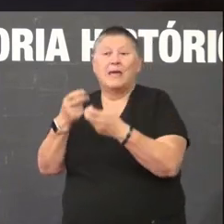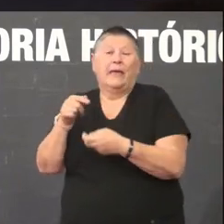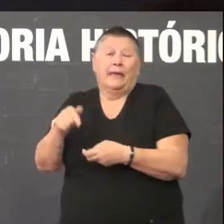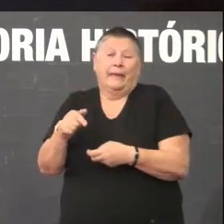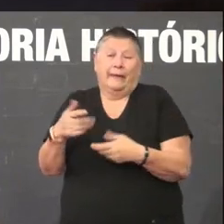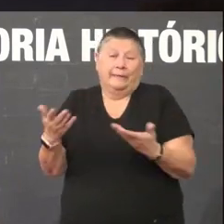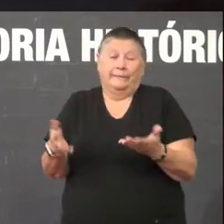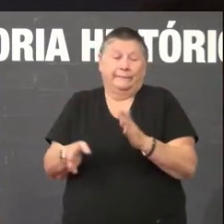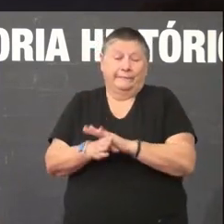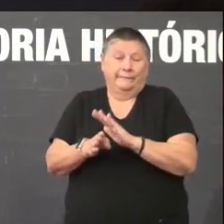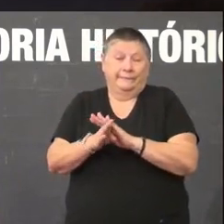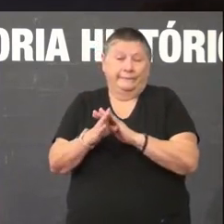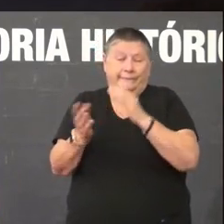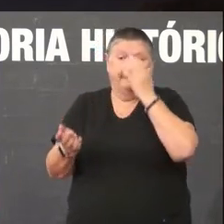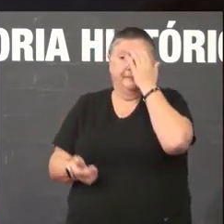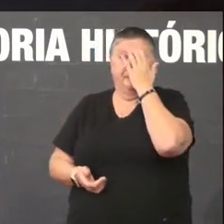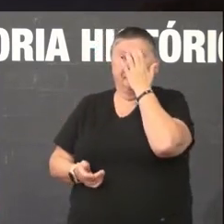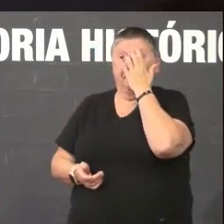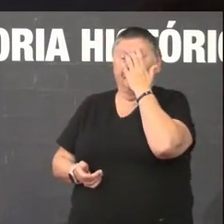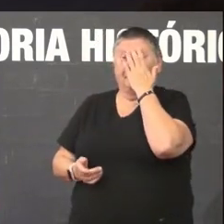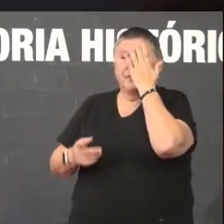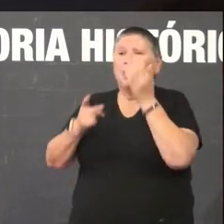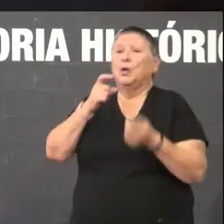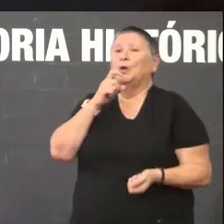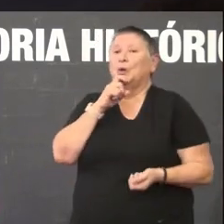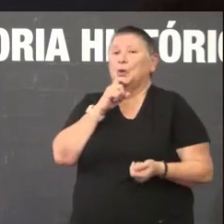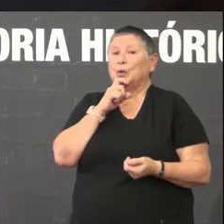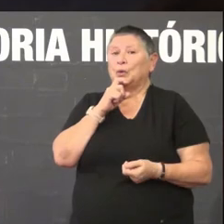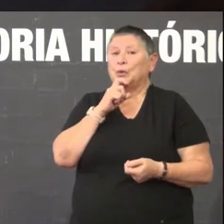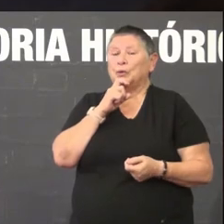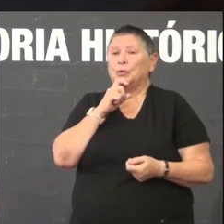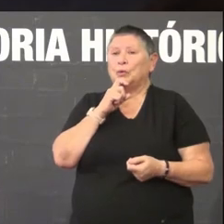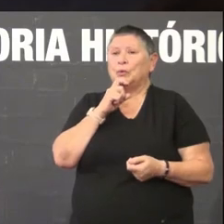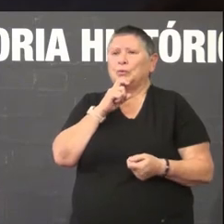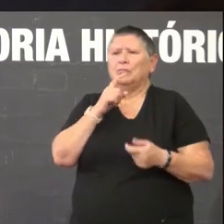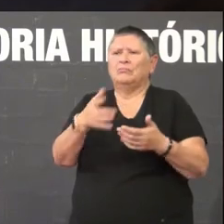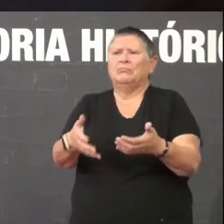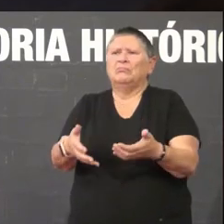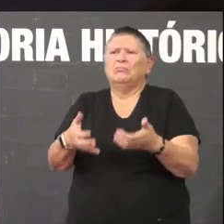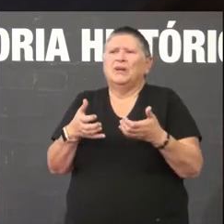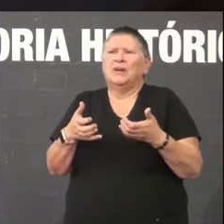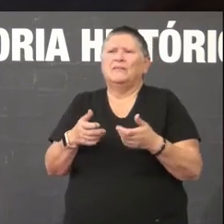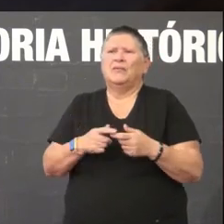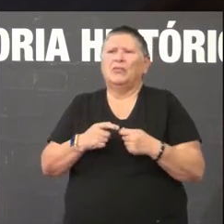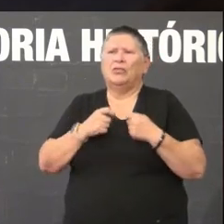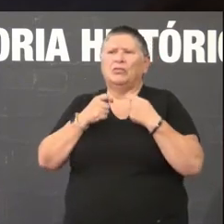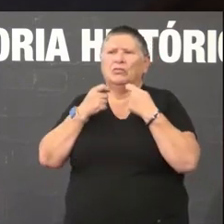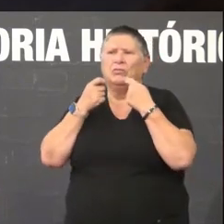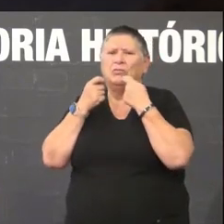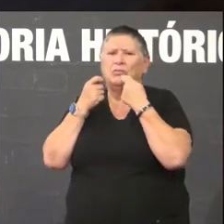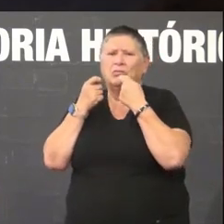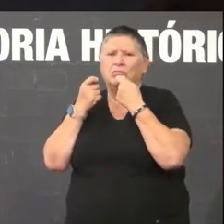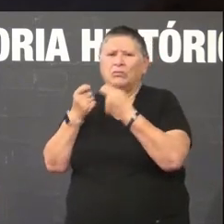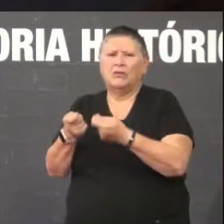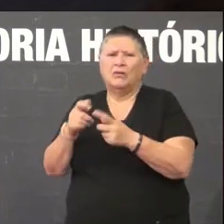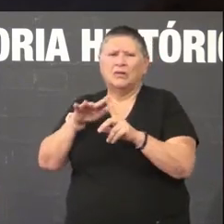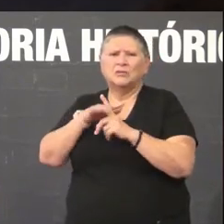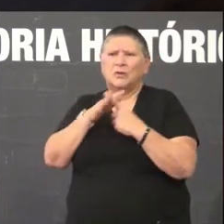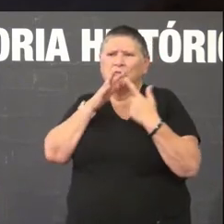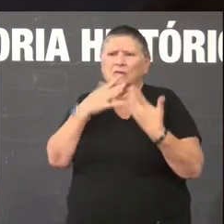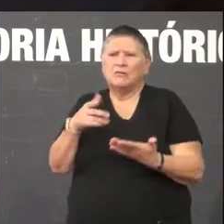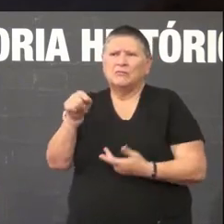andamos. E como que veredicto lle dou eu esta situación na que